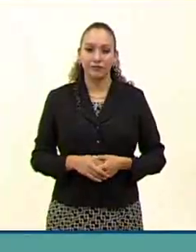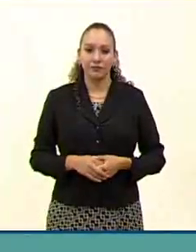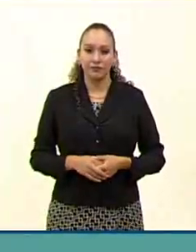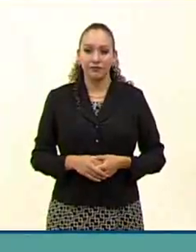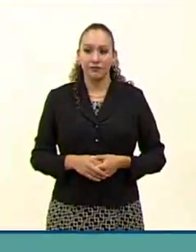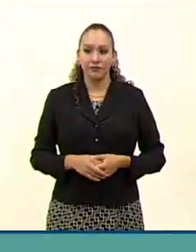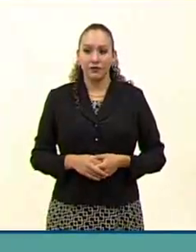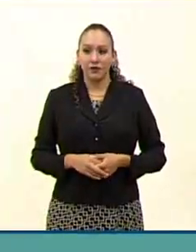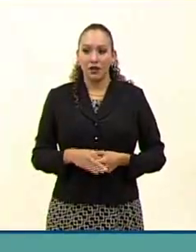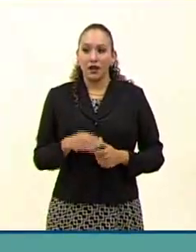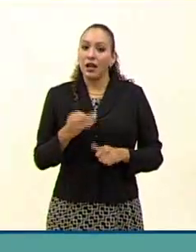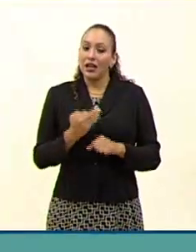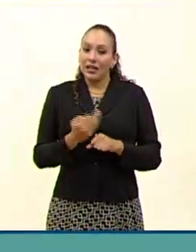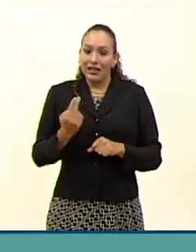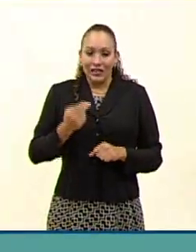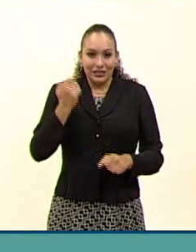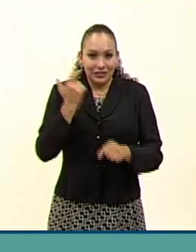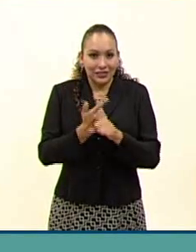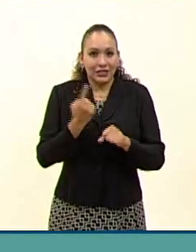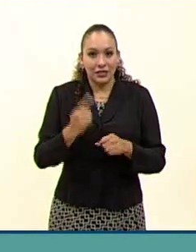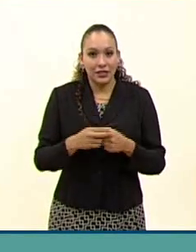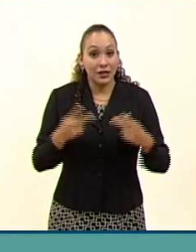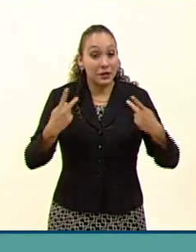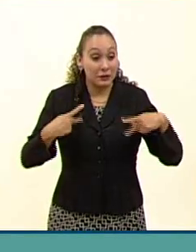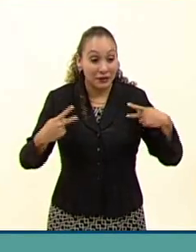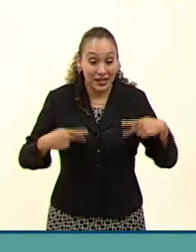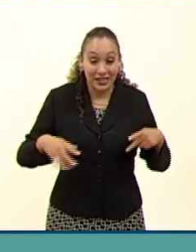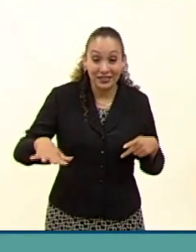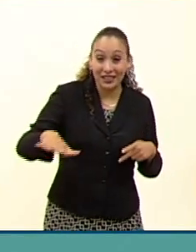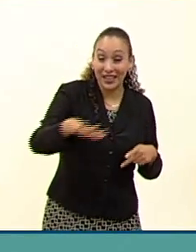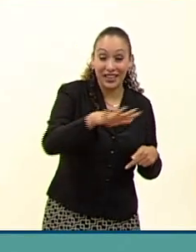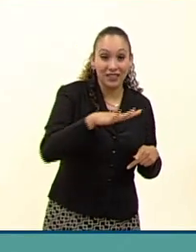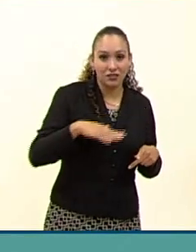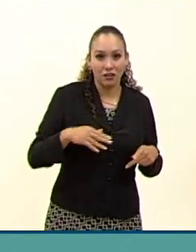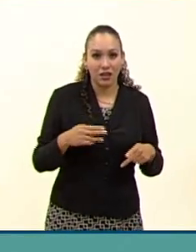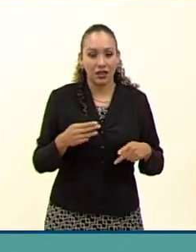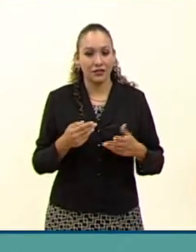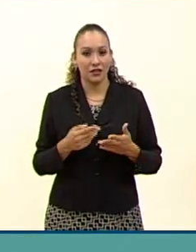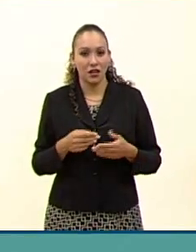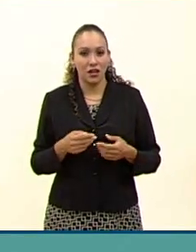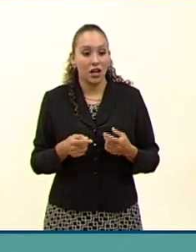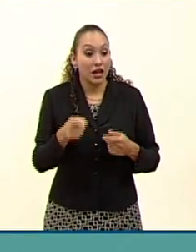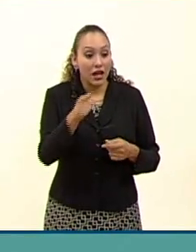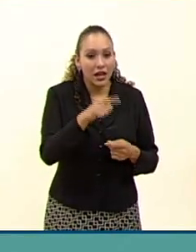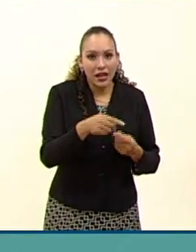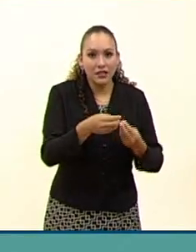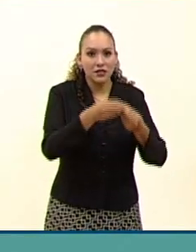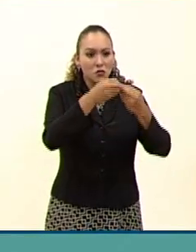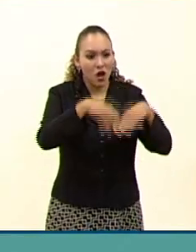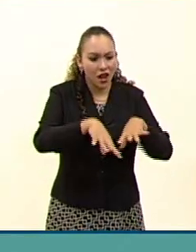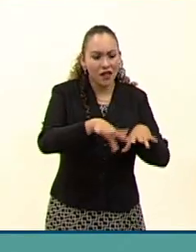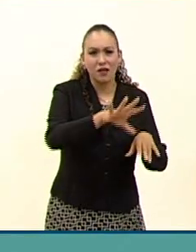Tenemos que darnos cuenta que ninguna persona merece ser víctima de desaparición